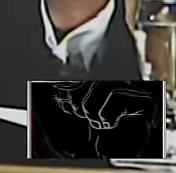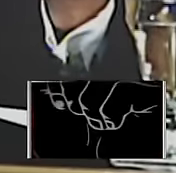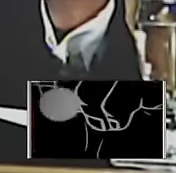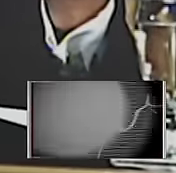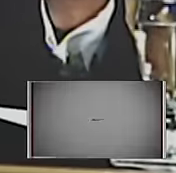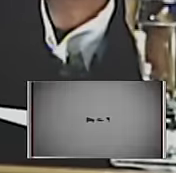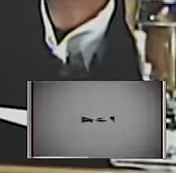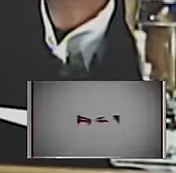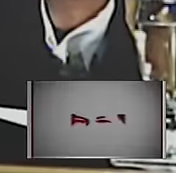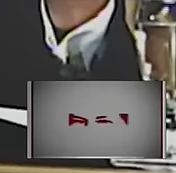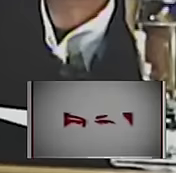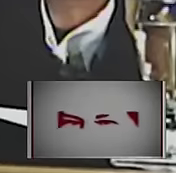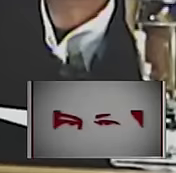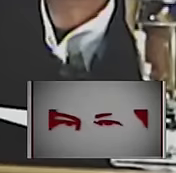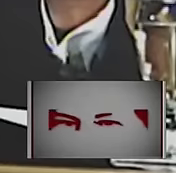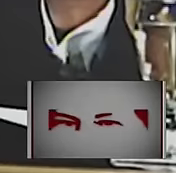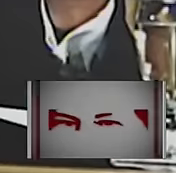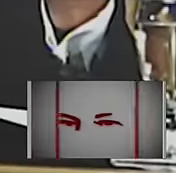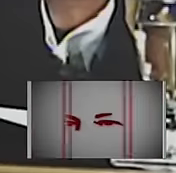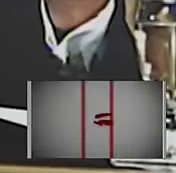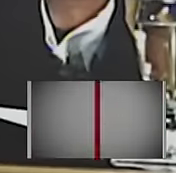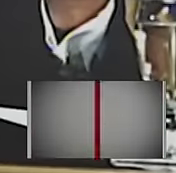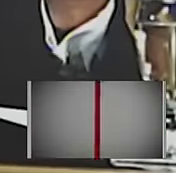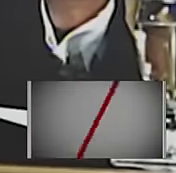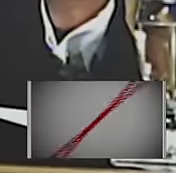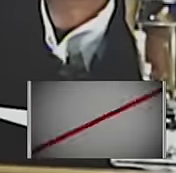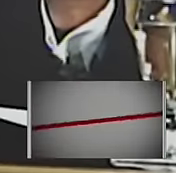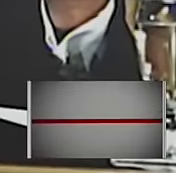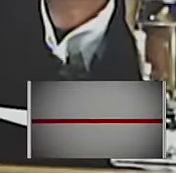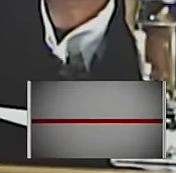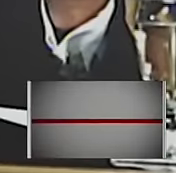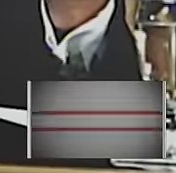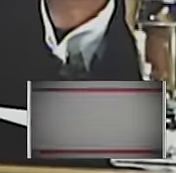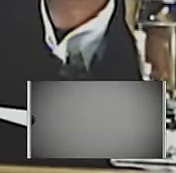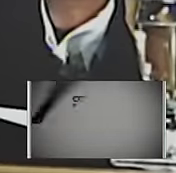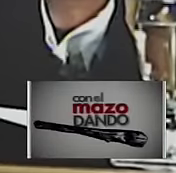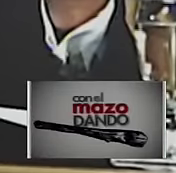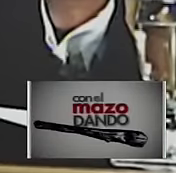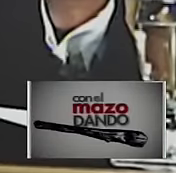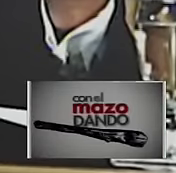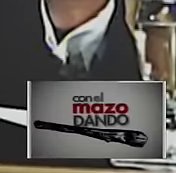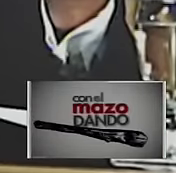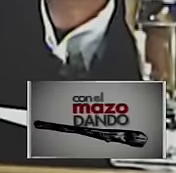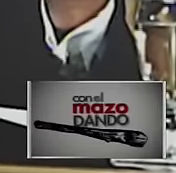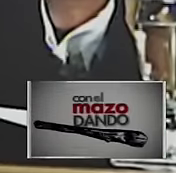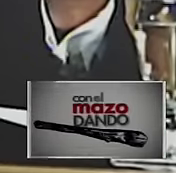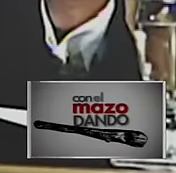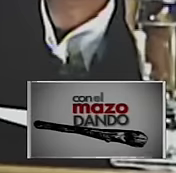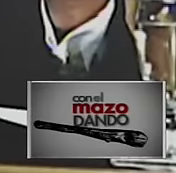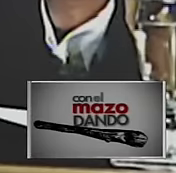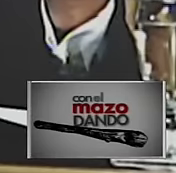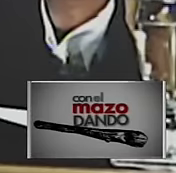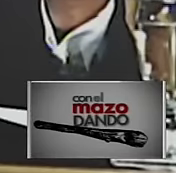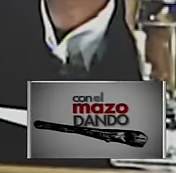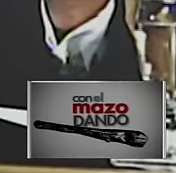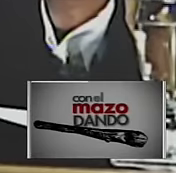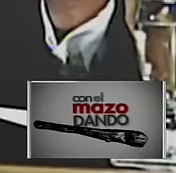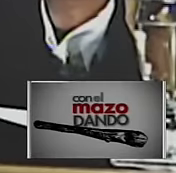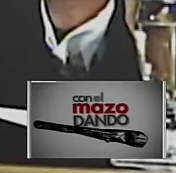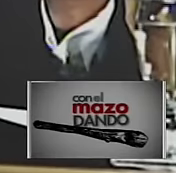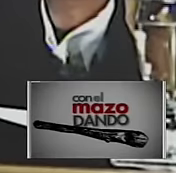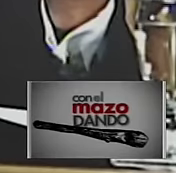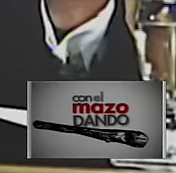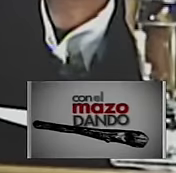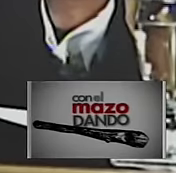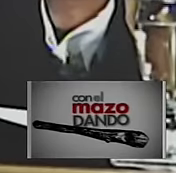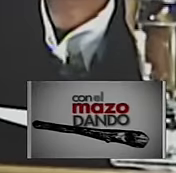Impacto 89.1, Amiga 104.1, La Nueva Onda 89.7, Apure, Llanera